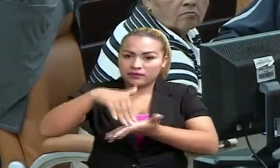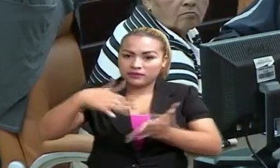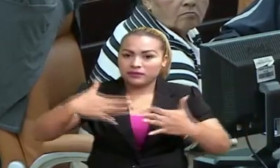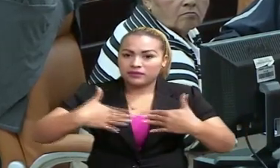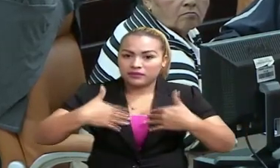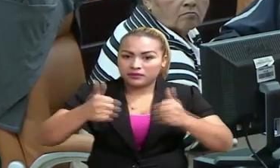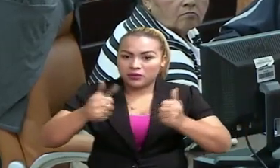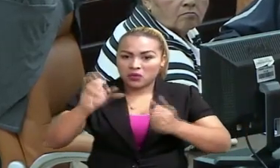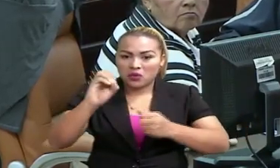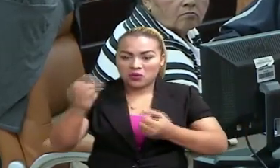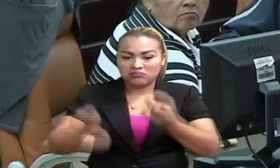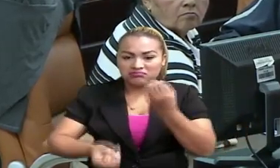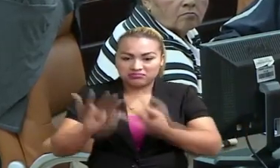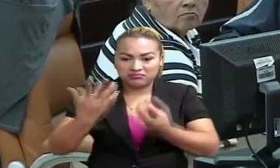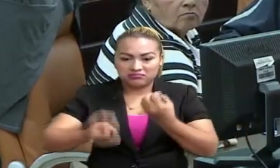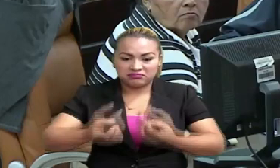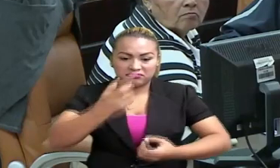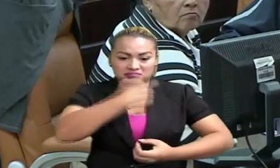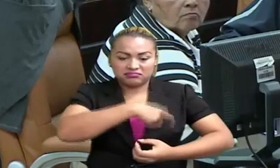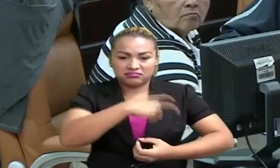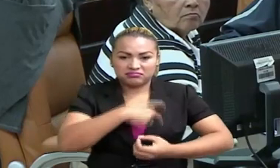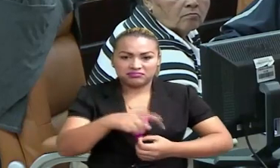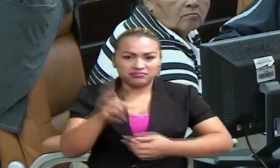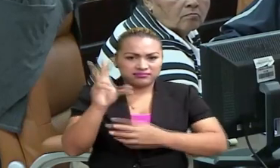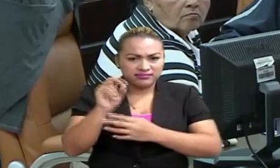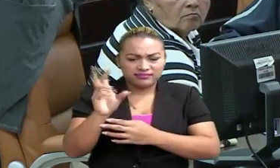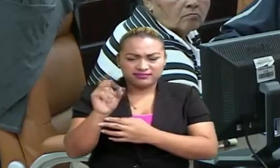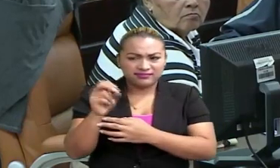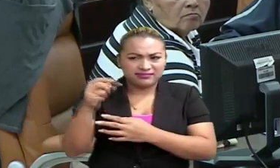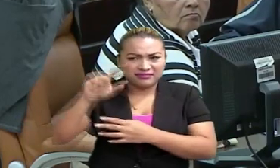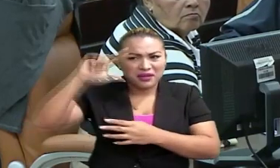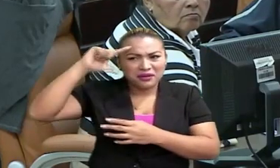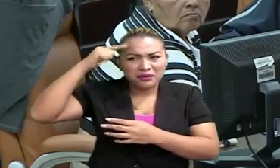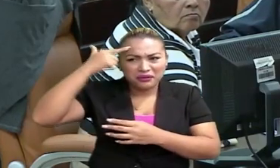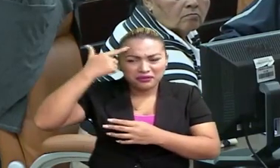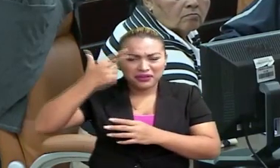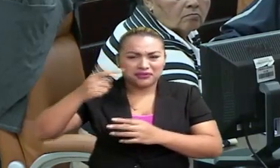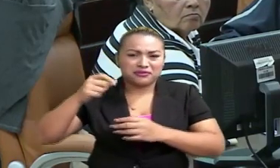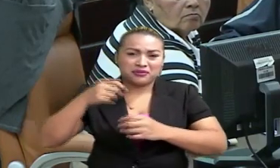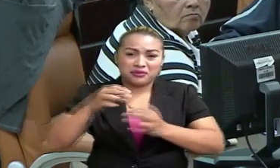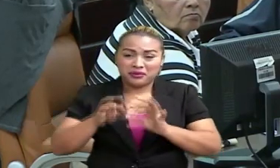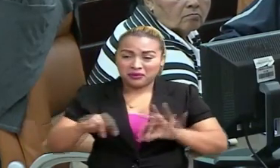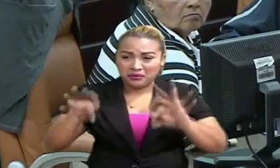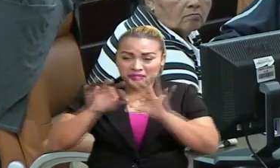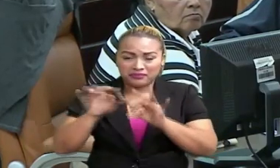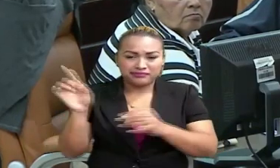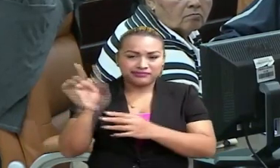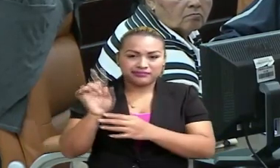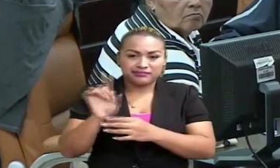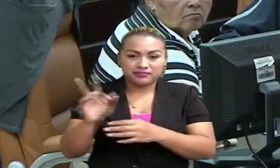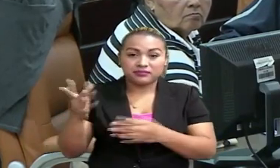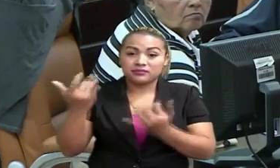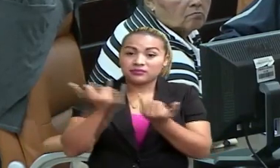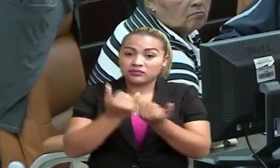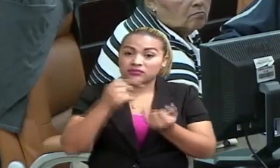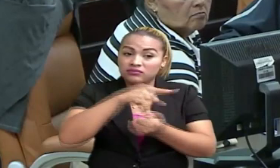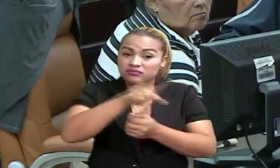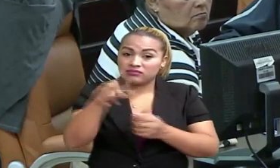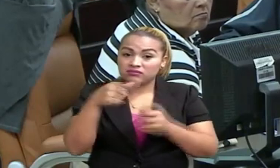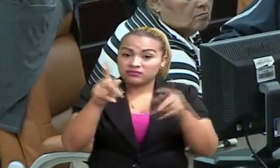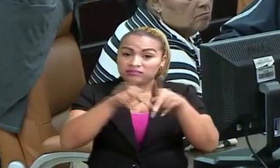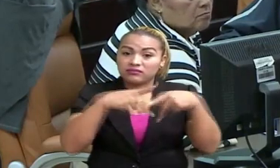desbarataban escuelas, no se las estaban quemando y desbaratando al gobierno. Se las estaban desbaratando al pueblo de